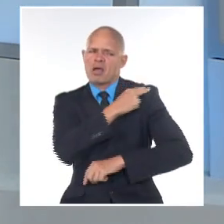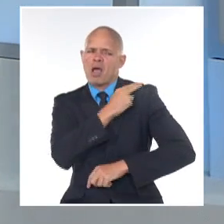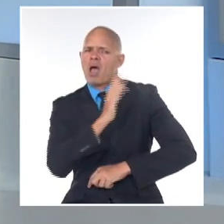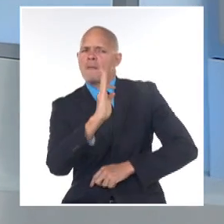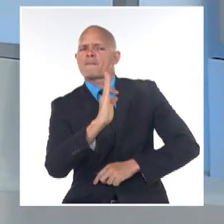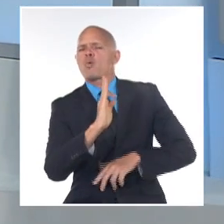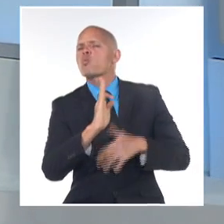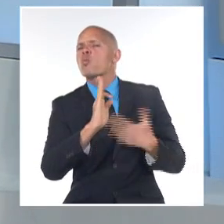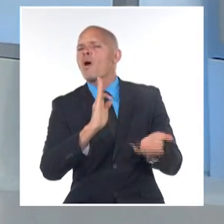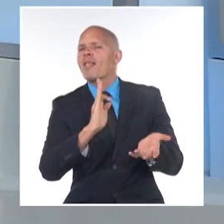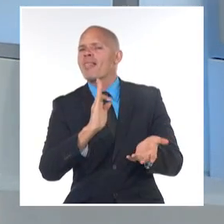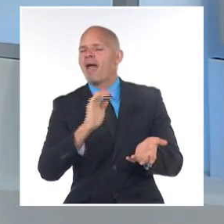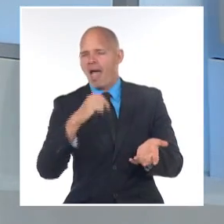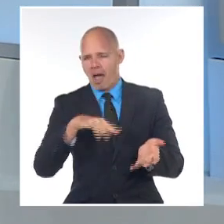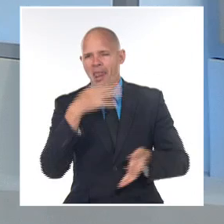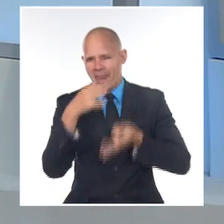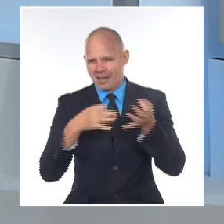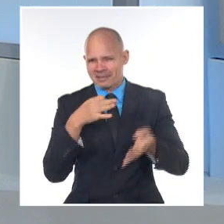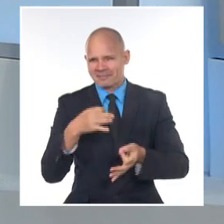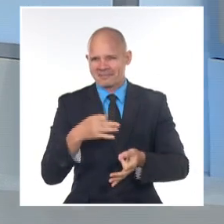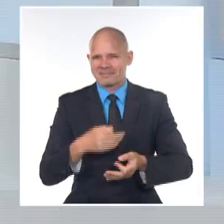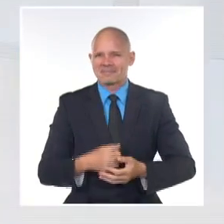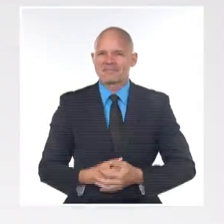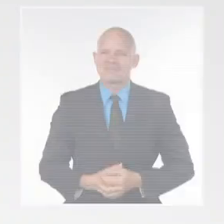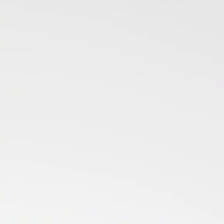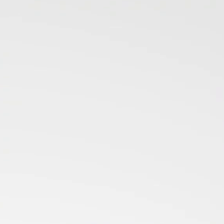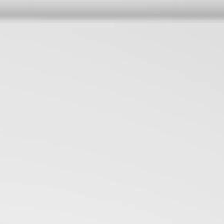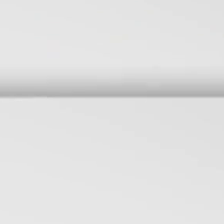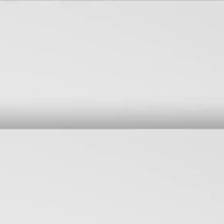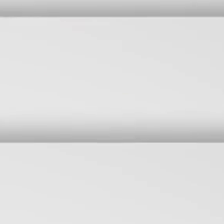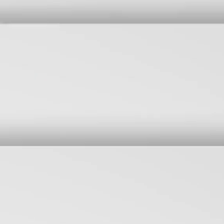sus consecuencias. Ya comenzamos.